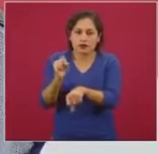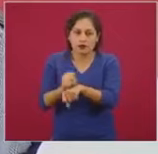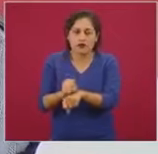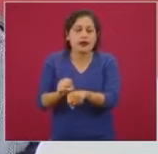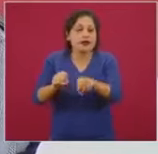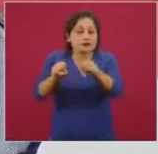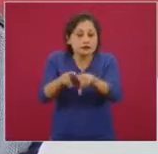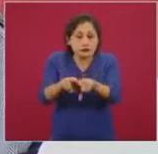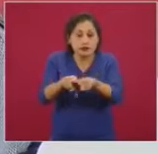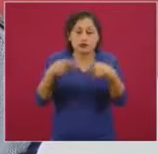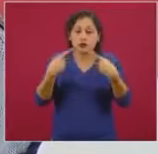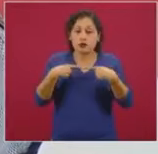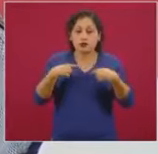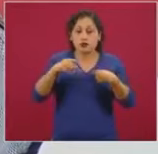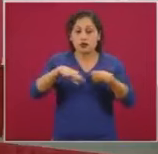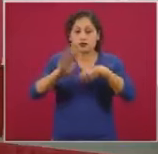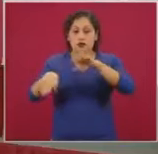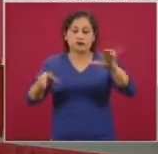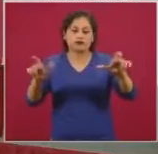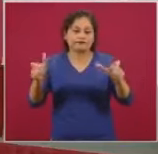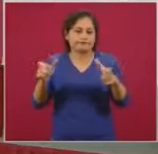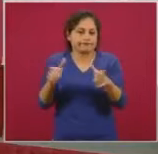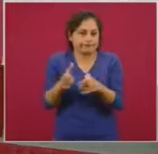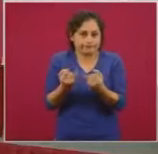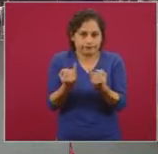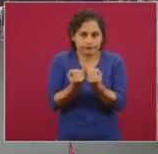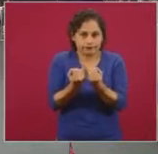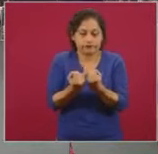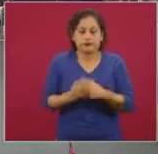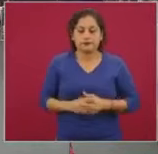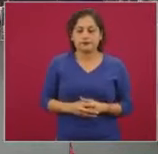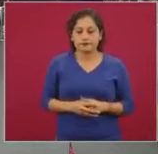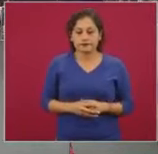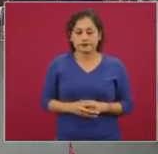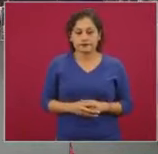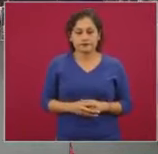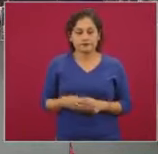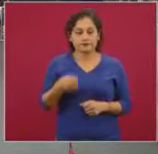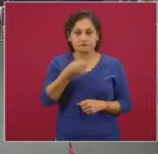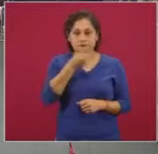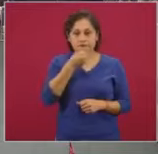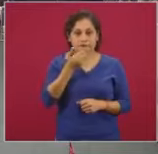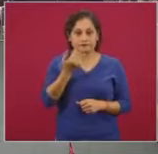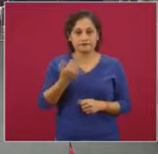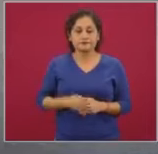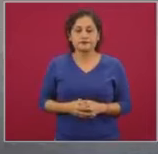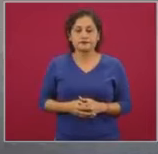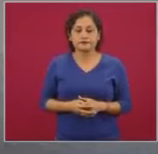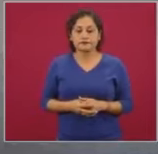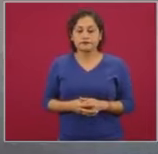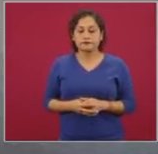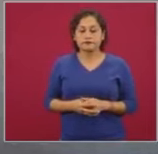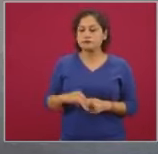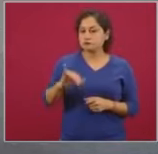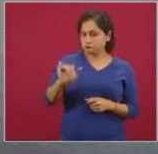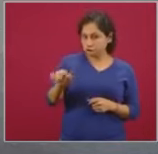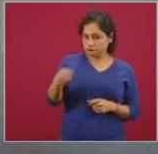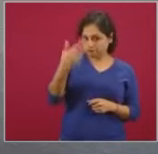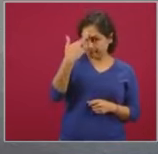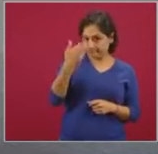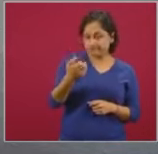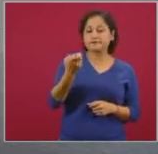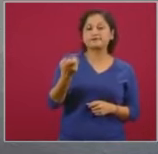disminución esperada en defunciones. Exacto, de hecho, donde